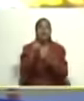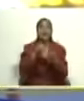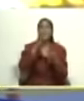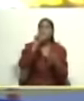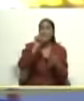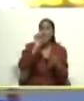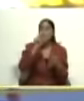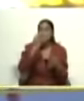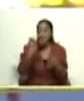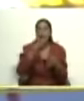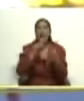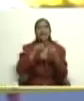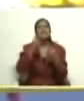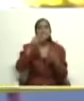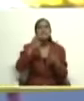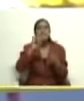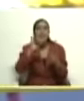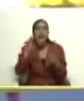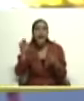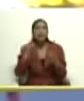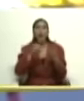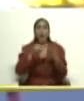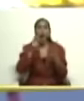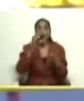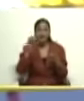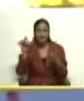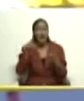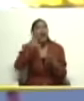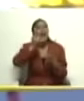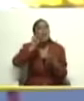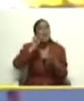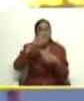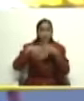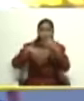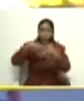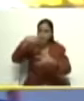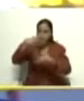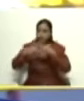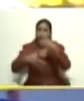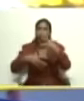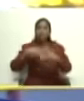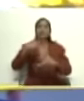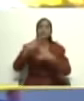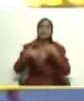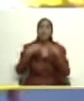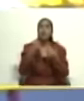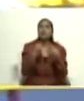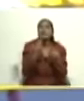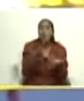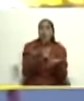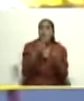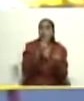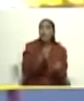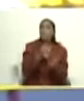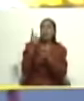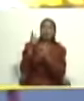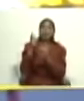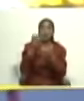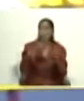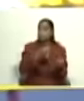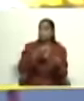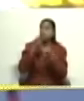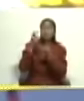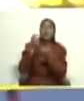poder acompañar a este sector privado, acompañar a este sector productivo también en la exportación de productos semielaborados